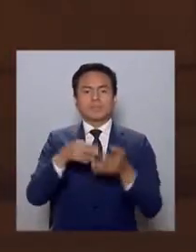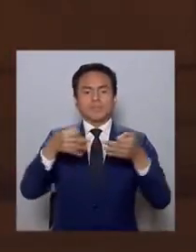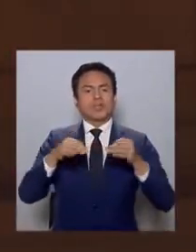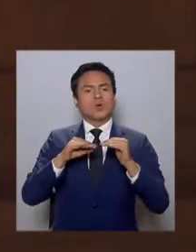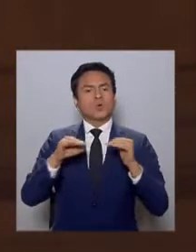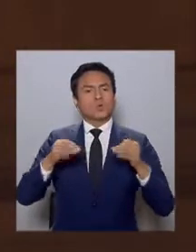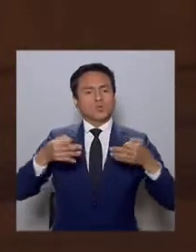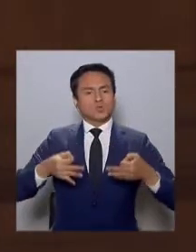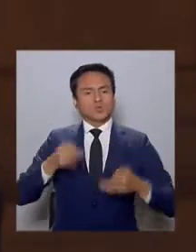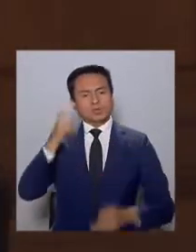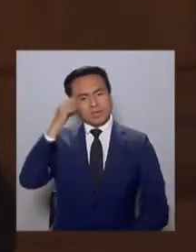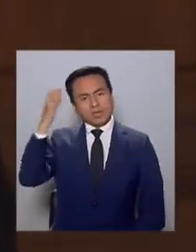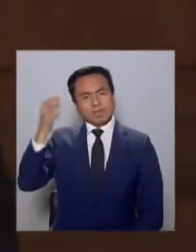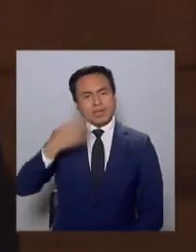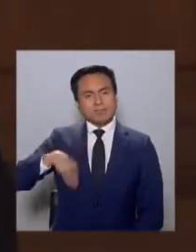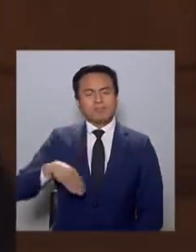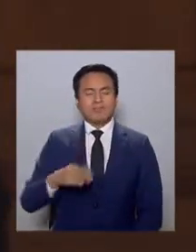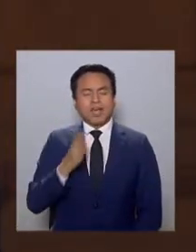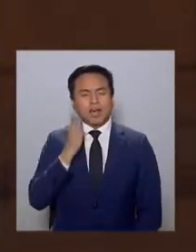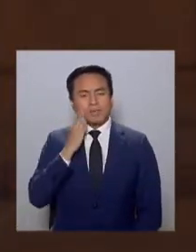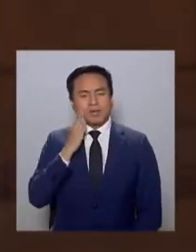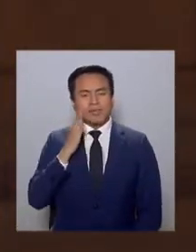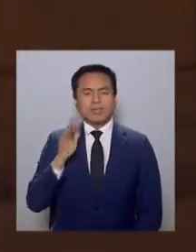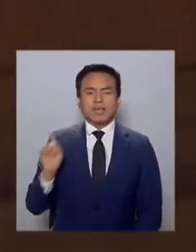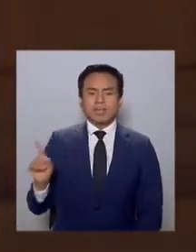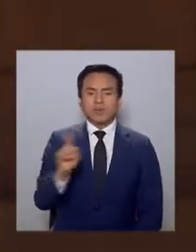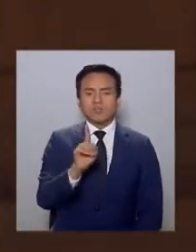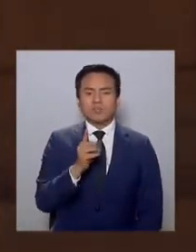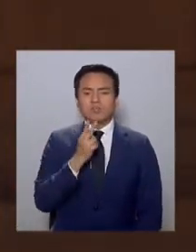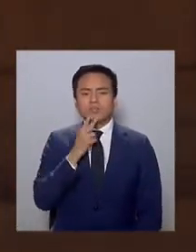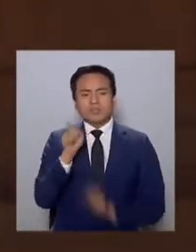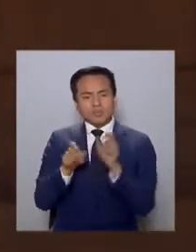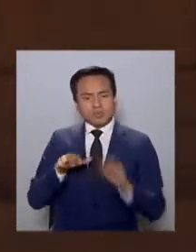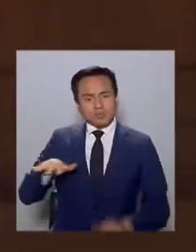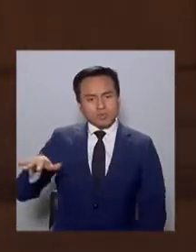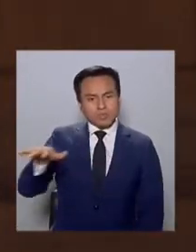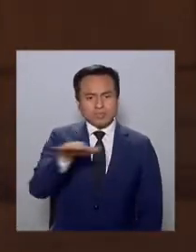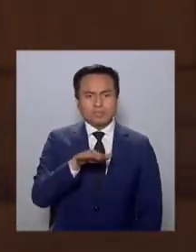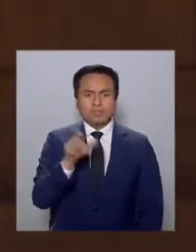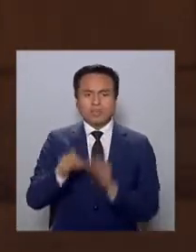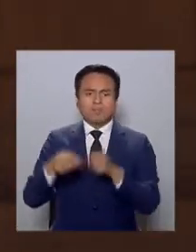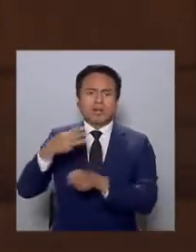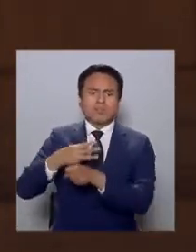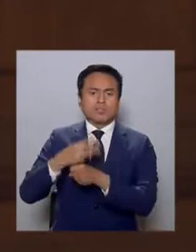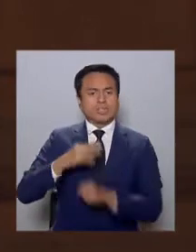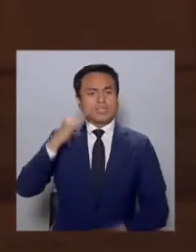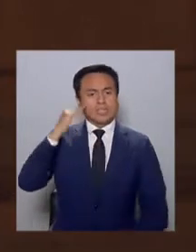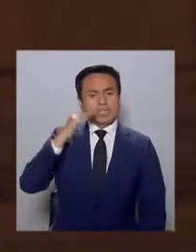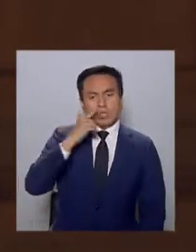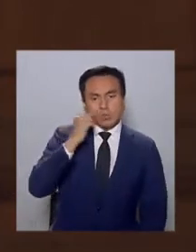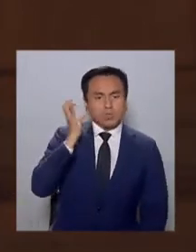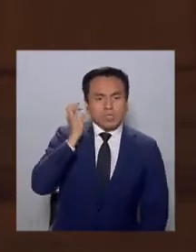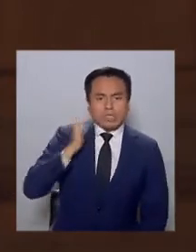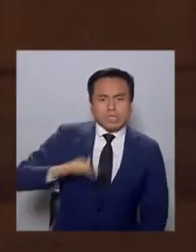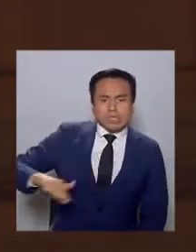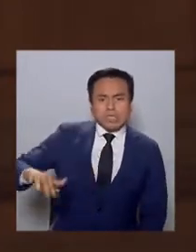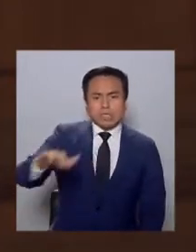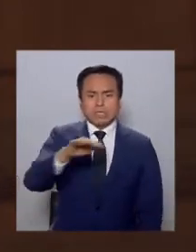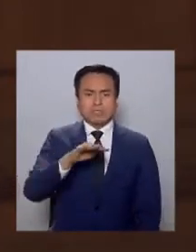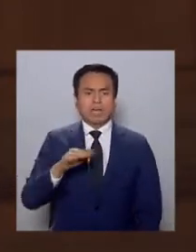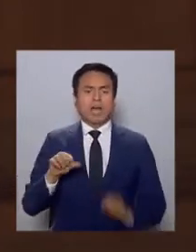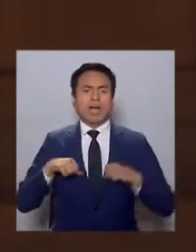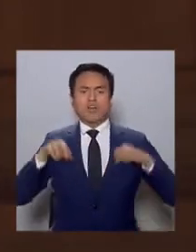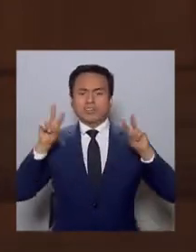justo que aspiramos, más amable con cada uno de sus habitantes, con sus personas mayores, con sus niños y sus niñas, y también con